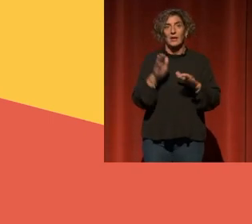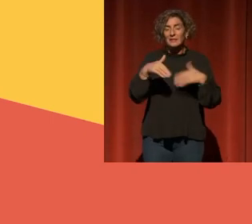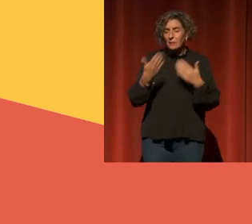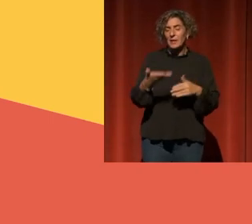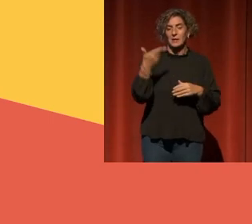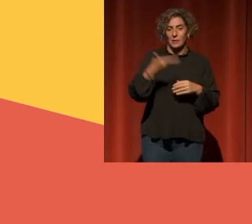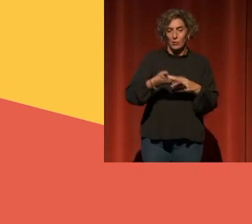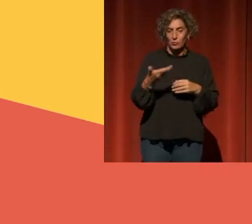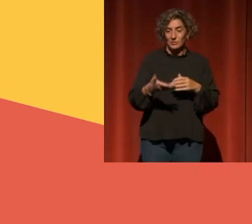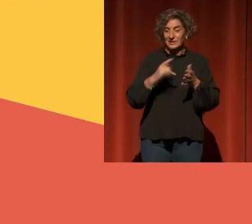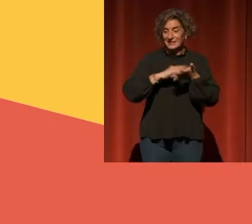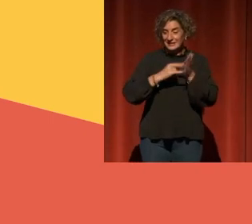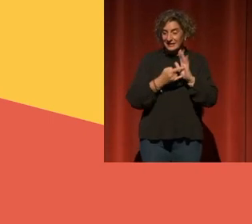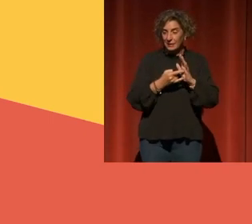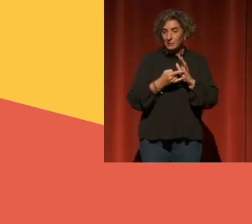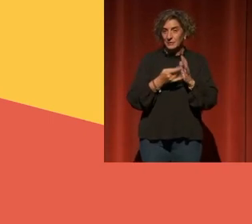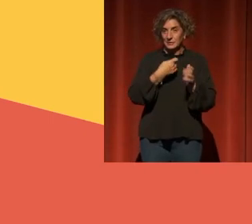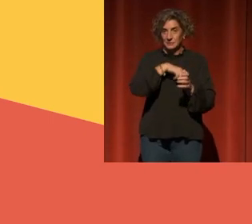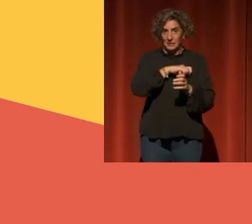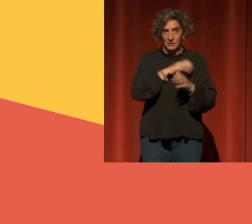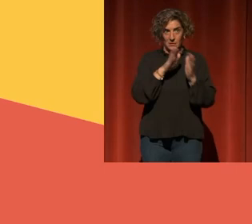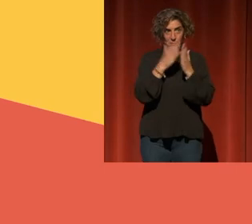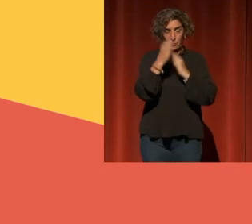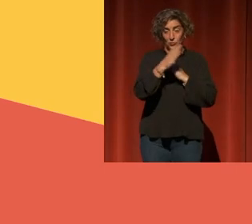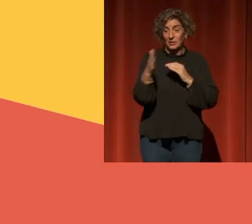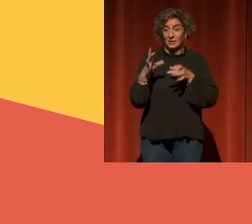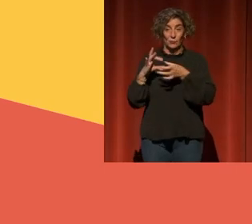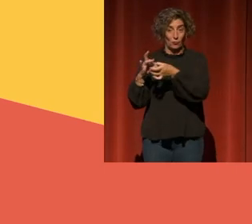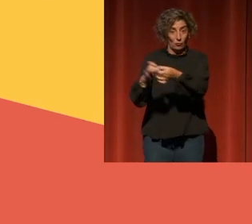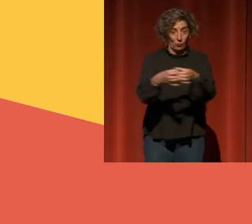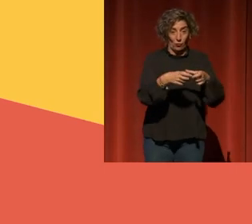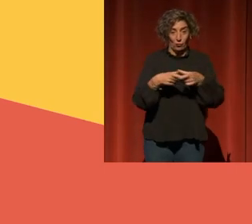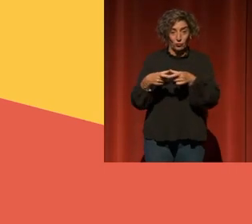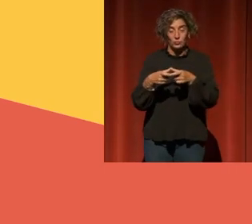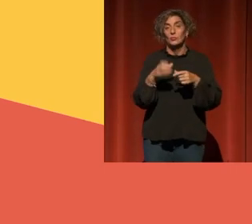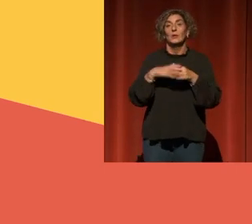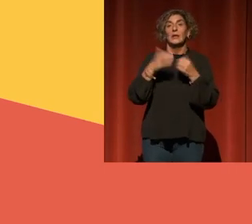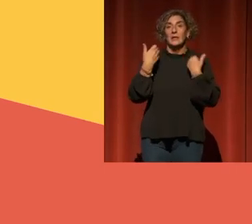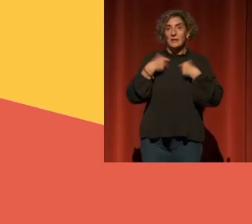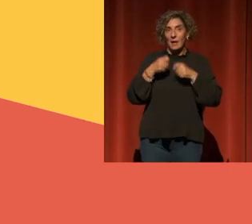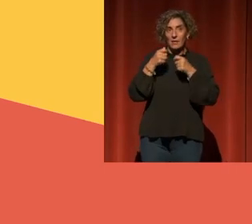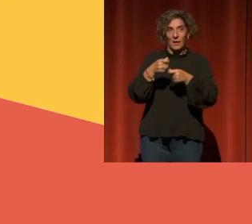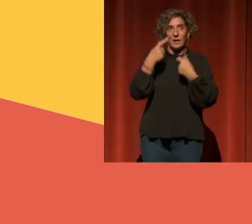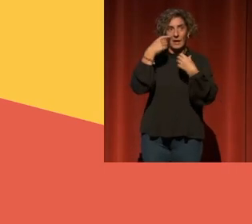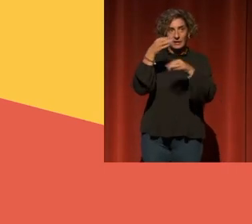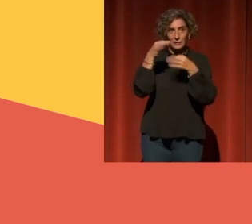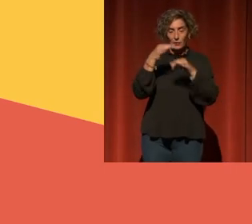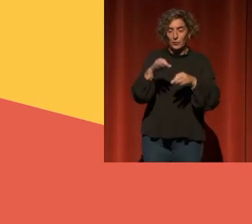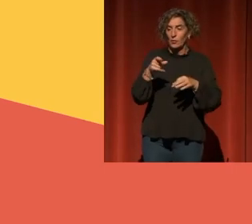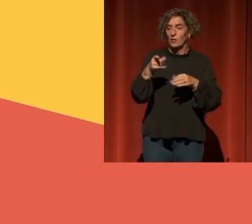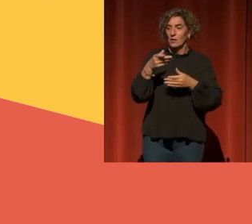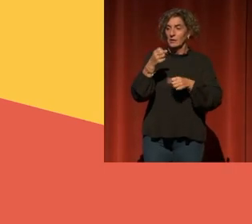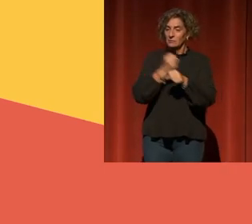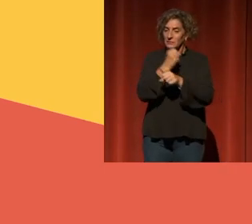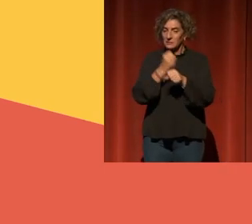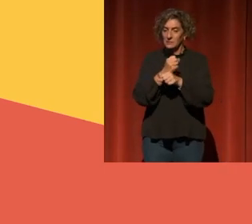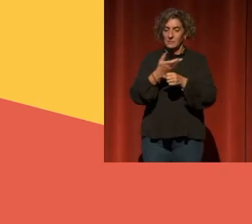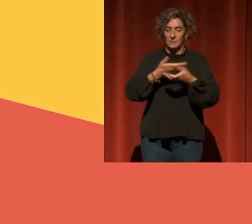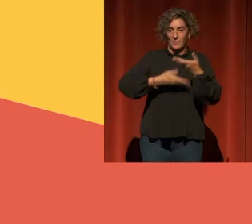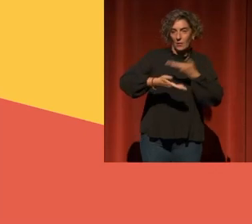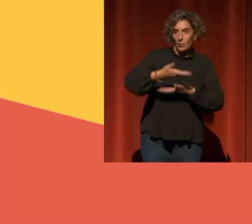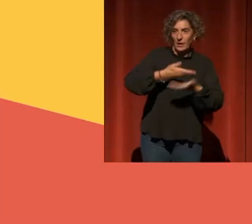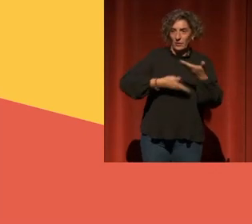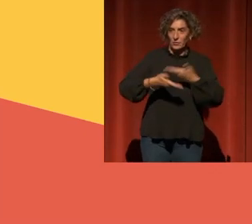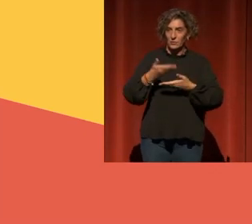que el sistema español de bibliotecas en su conjunto eh ha prestado atención a las labores de coordinación y cooperación como